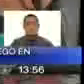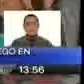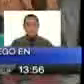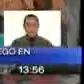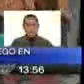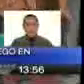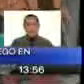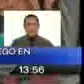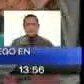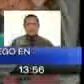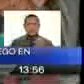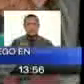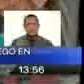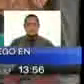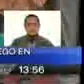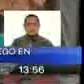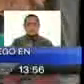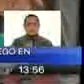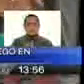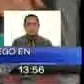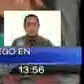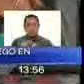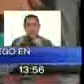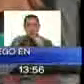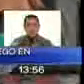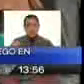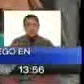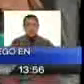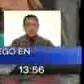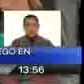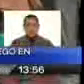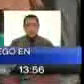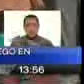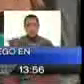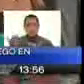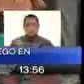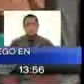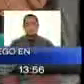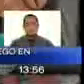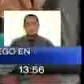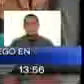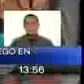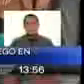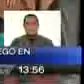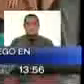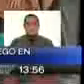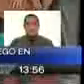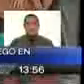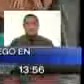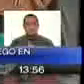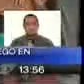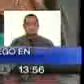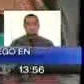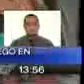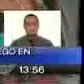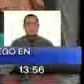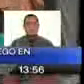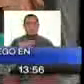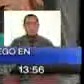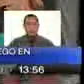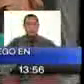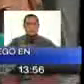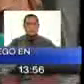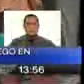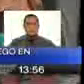justicia con Ayacucho. Por ello, presidente, nos sentimos orgullosos,